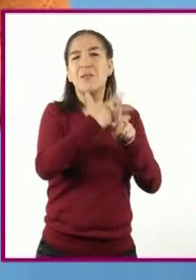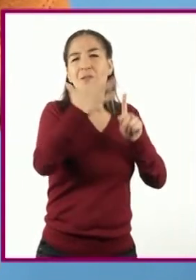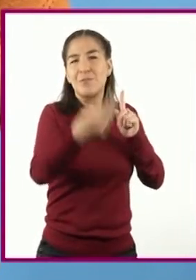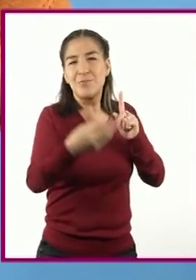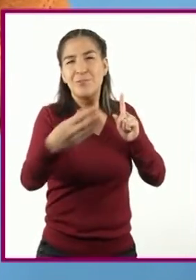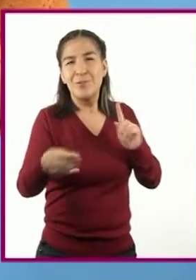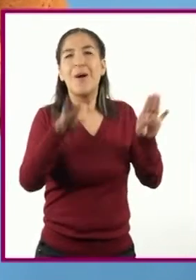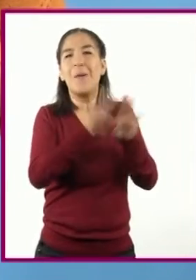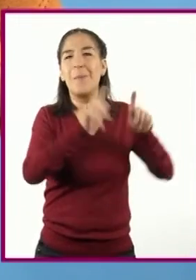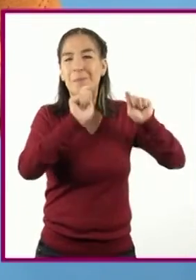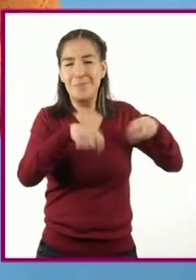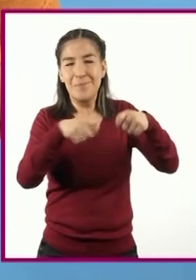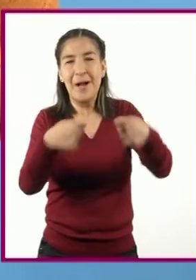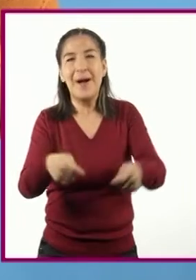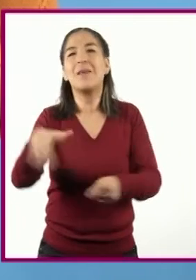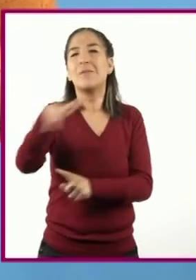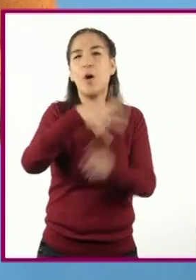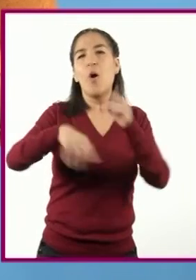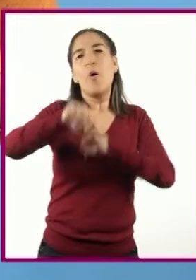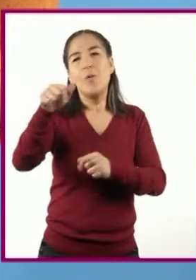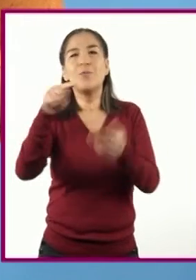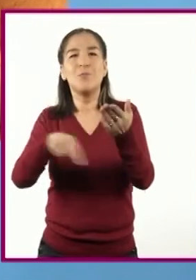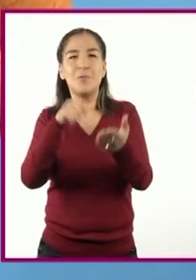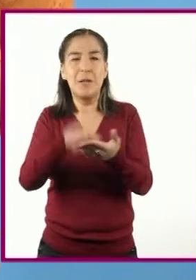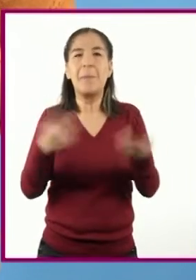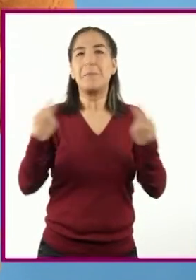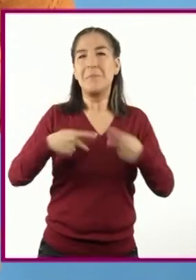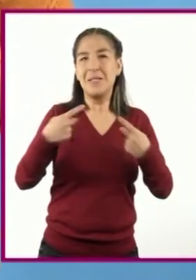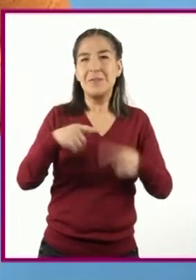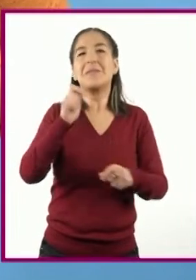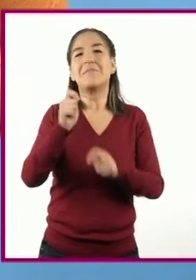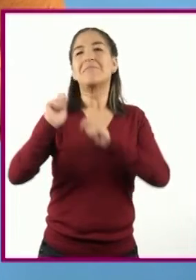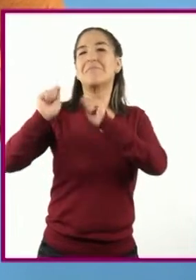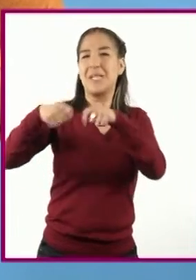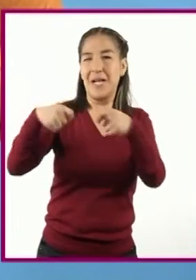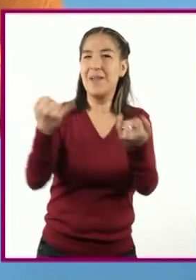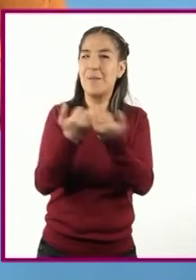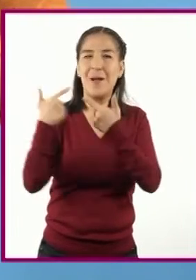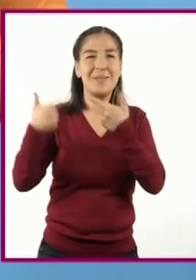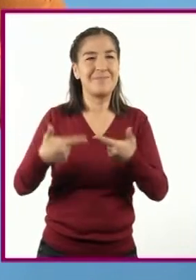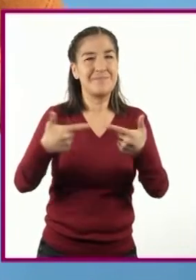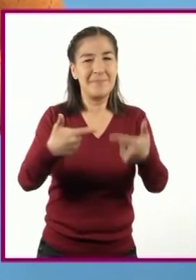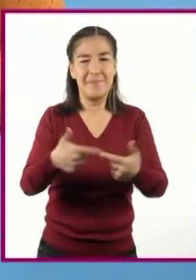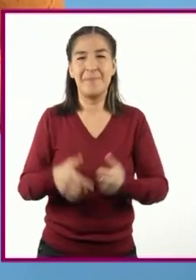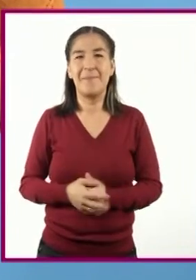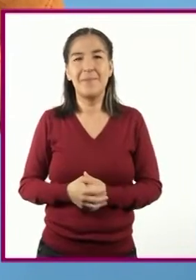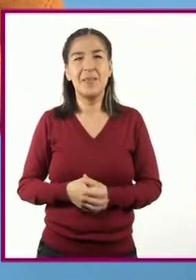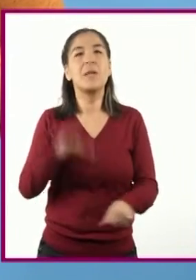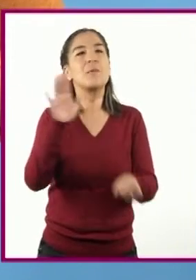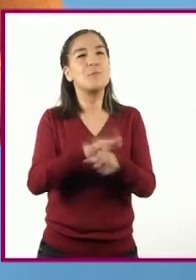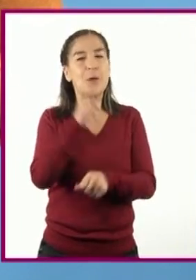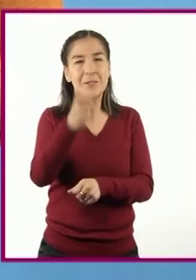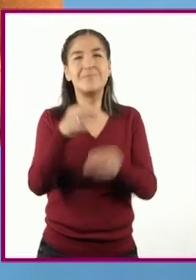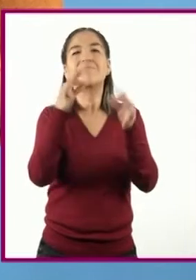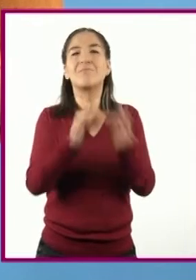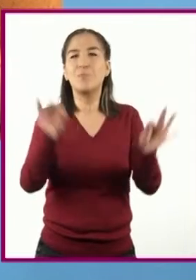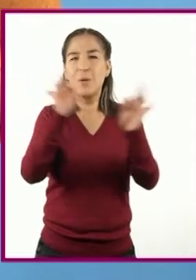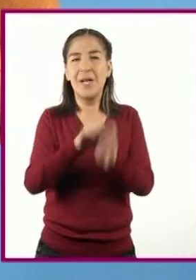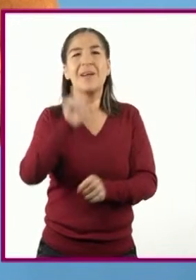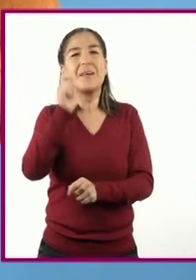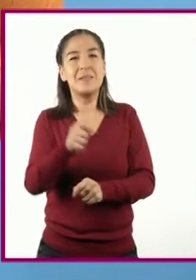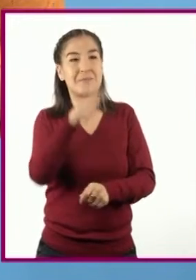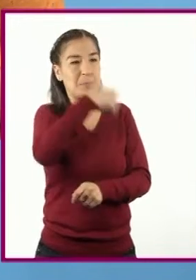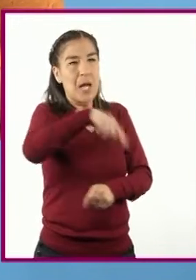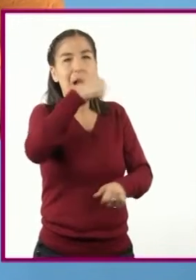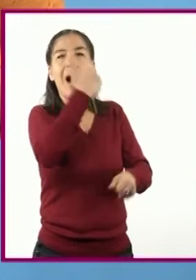otros sitios y que se transmiten de generación a generación. Por eso es valioso escuchar a